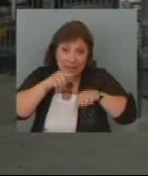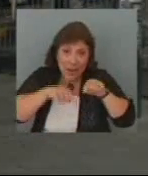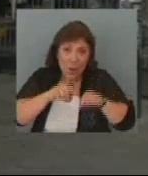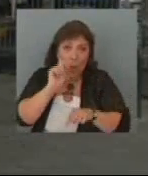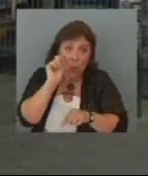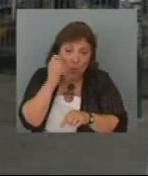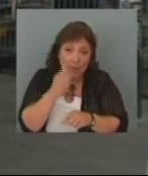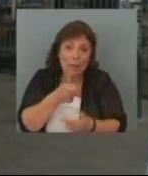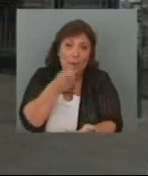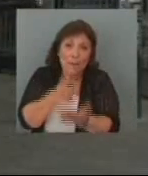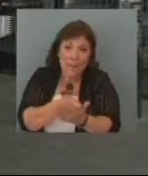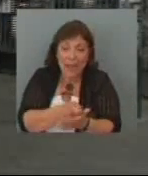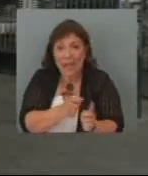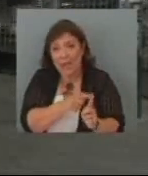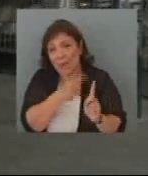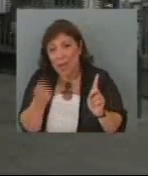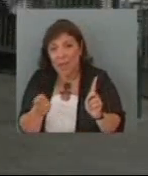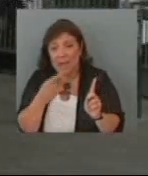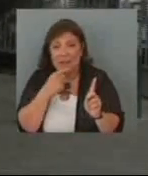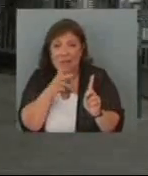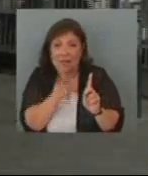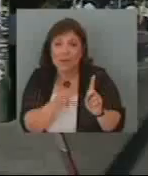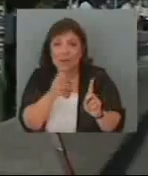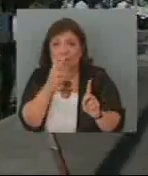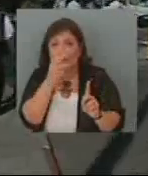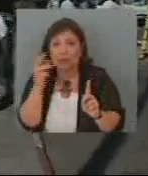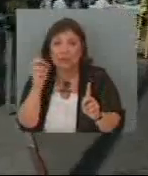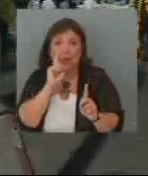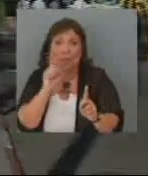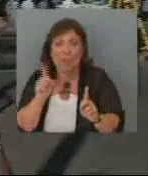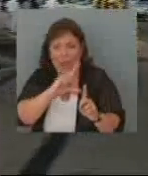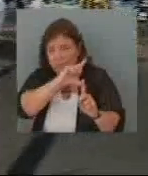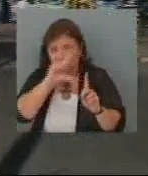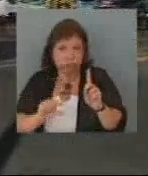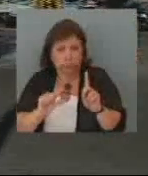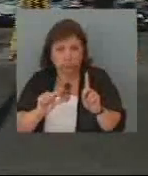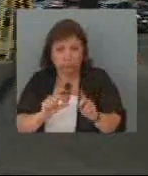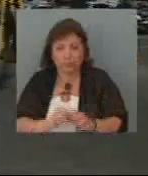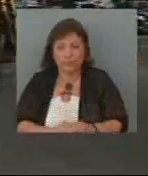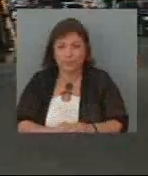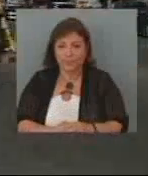en UTI, pasaremos a pagar en torno a 200.000 pesos.